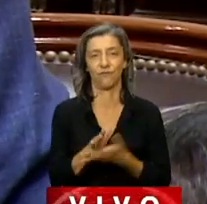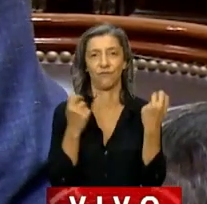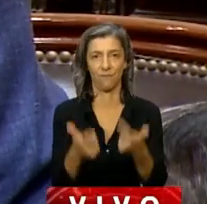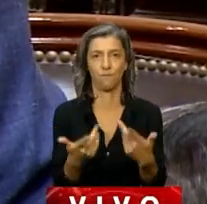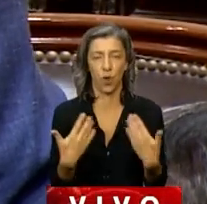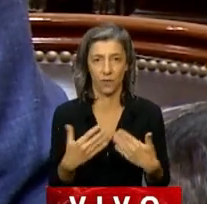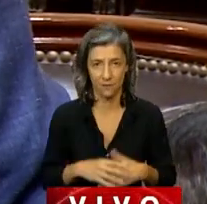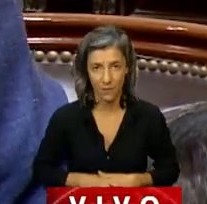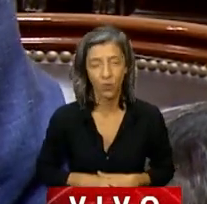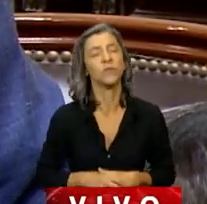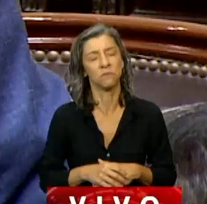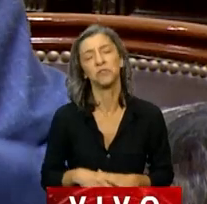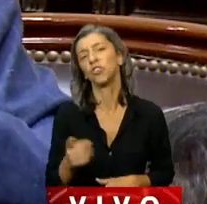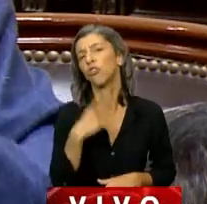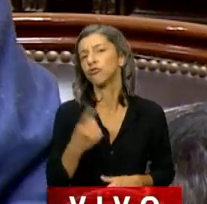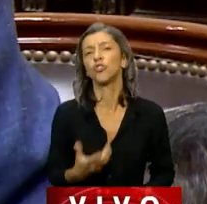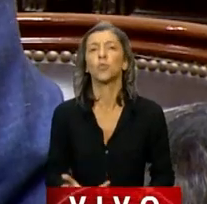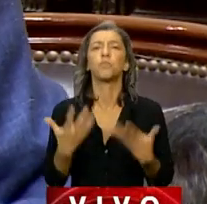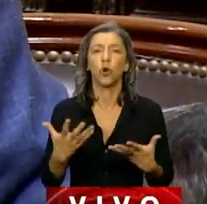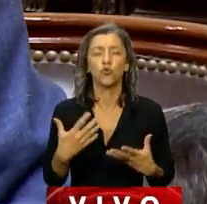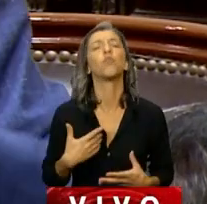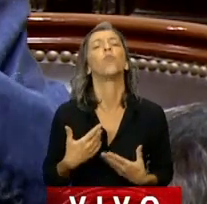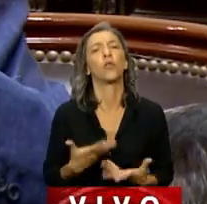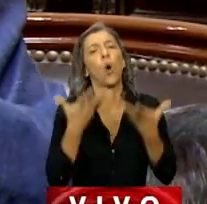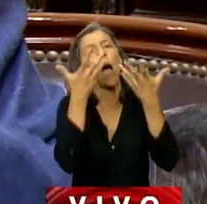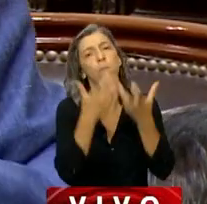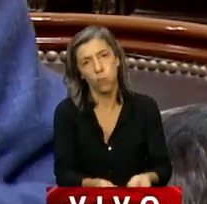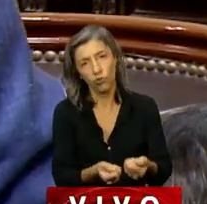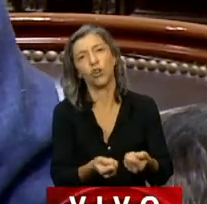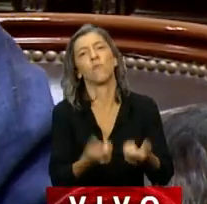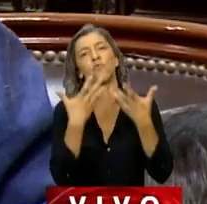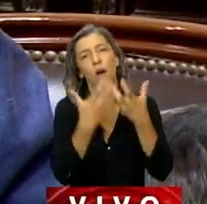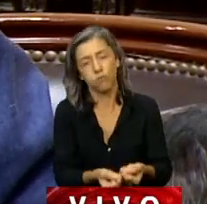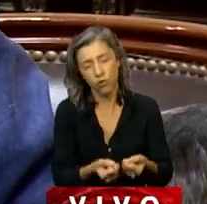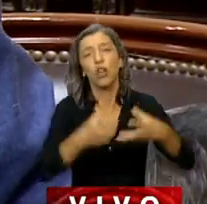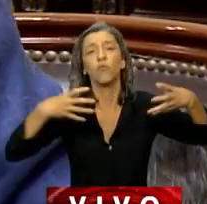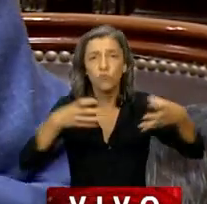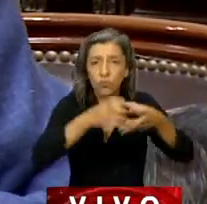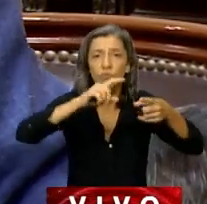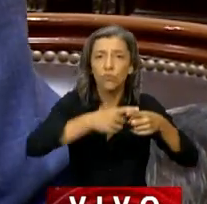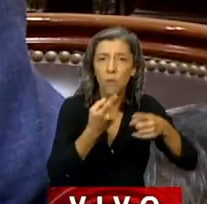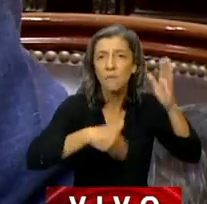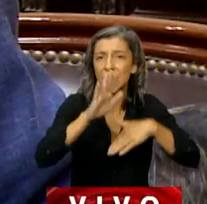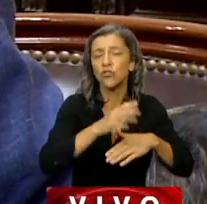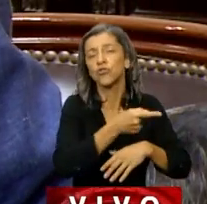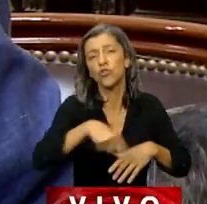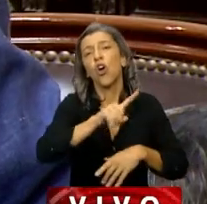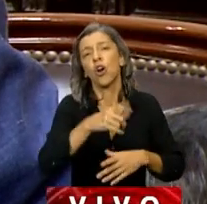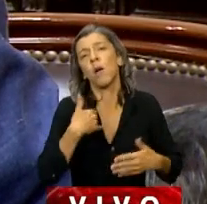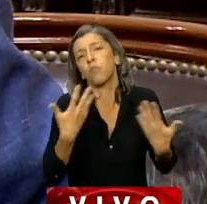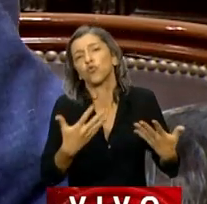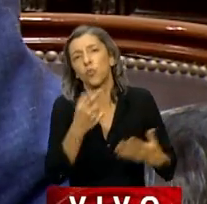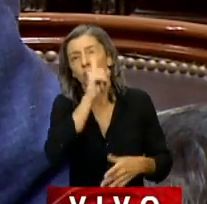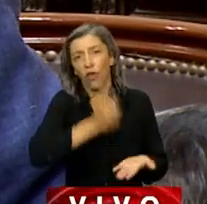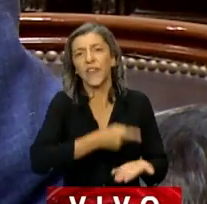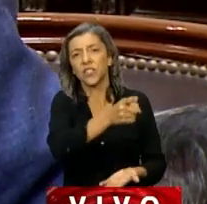sin ninguna duda, a apoyar la posibilidad que tiene y que le corresponde al bloque mayoritario, que es designar a las autoridades de la